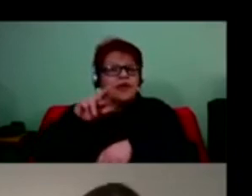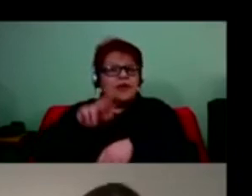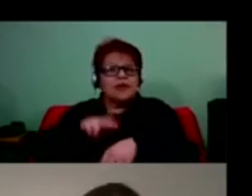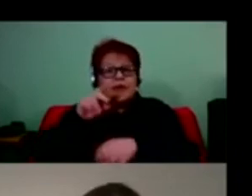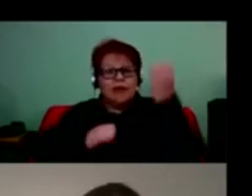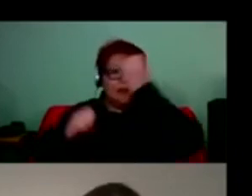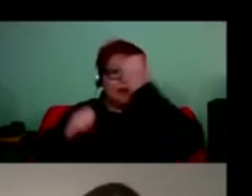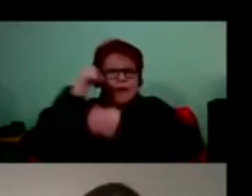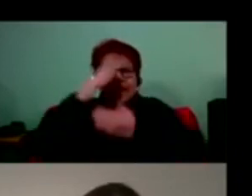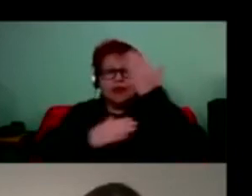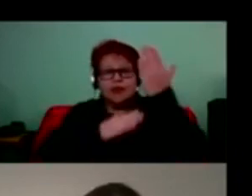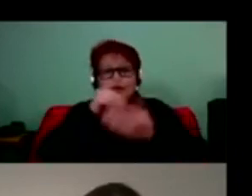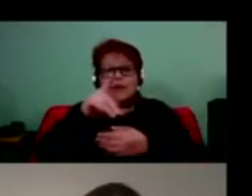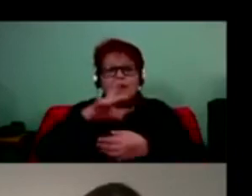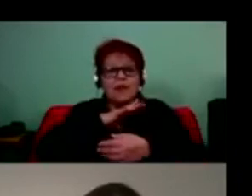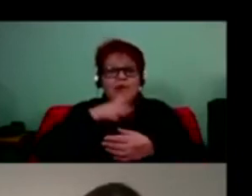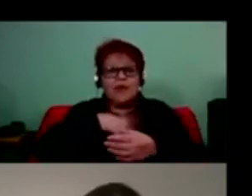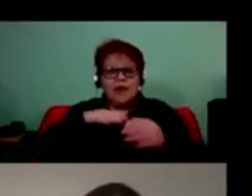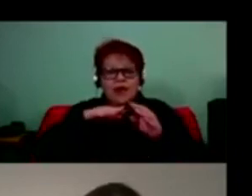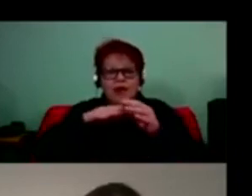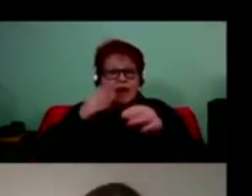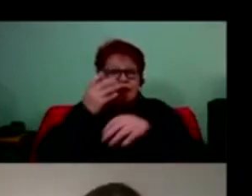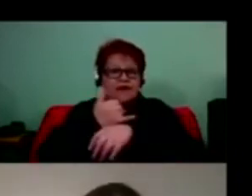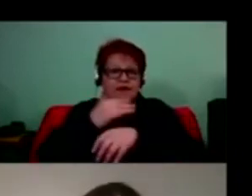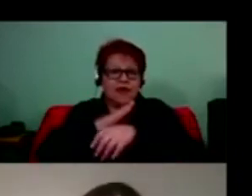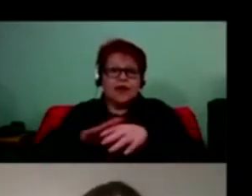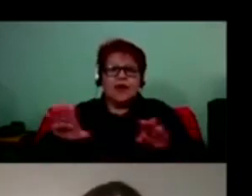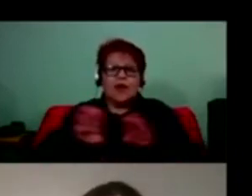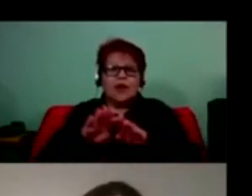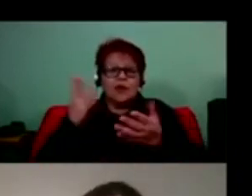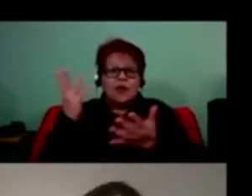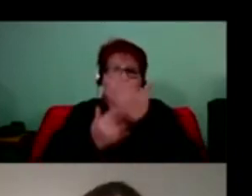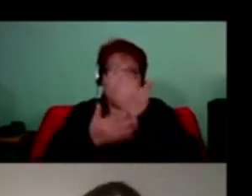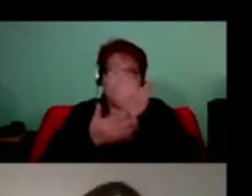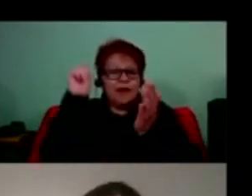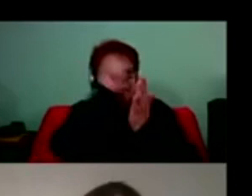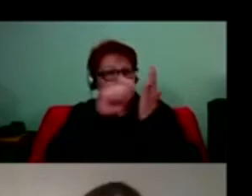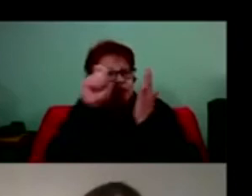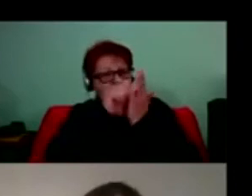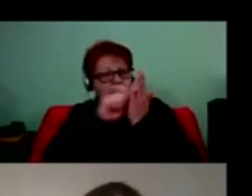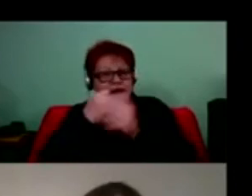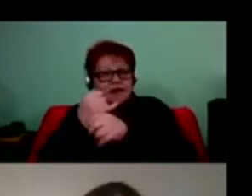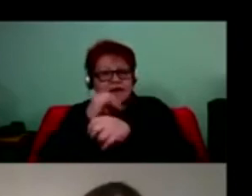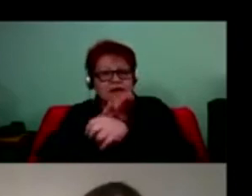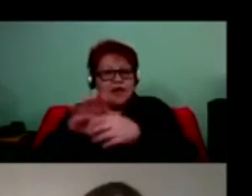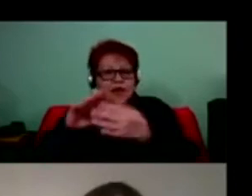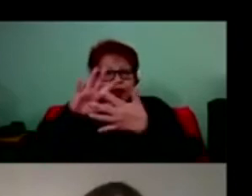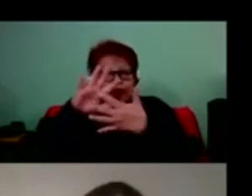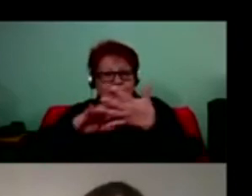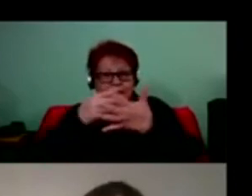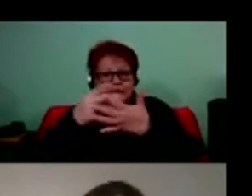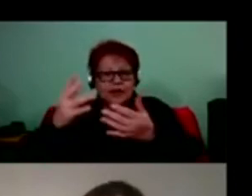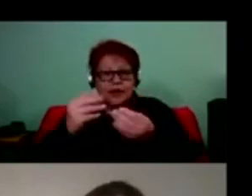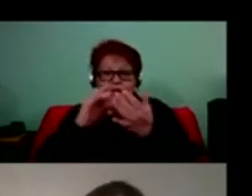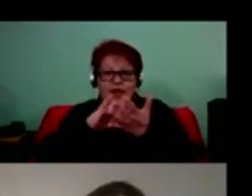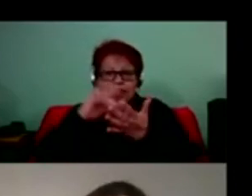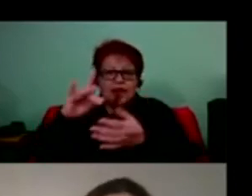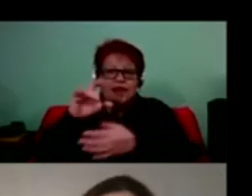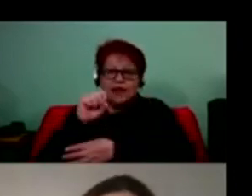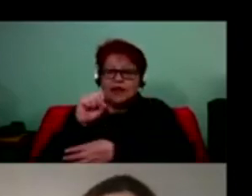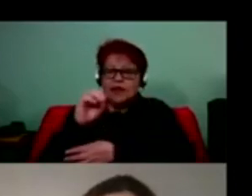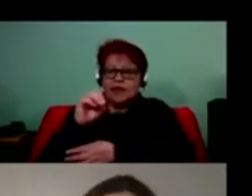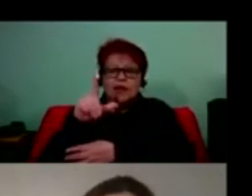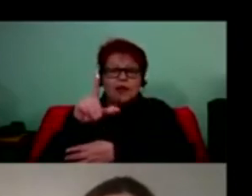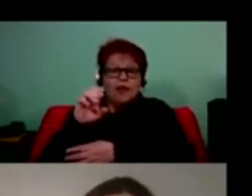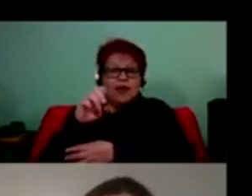Evaluación, con el módulo de cómo elaborar una solicitud de acceso a la información. Muchas gracias, Soledad, te cedo el